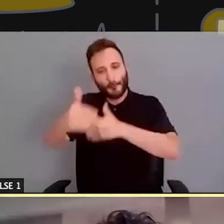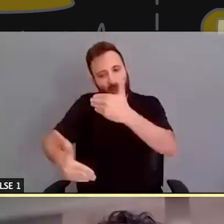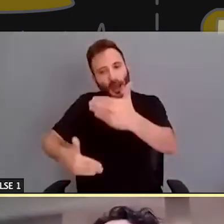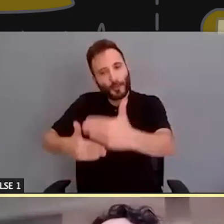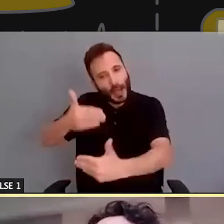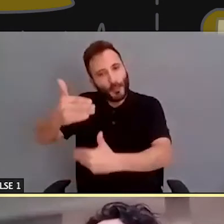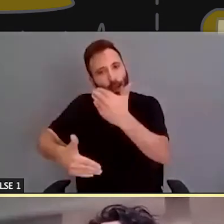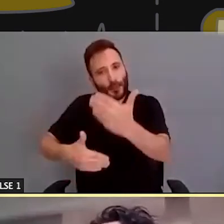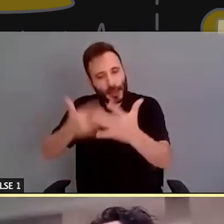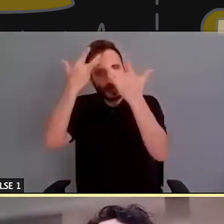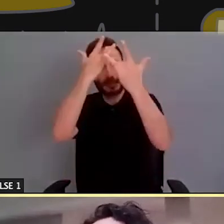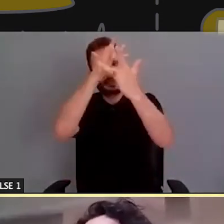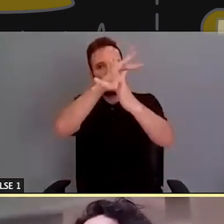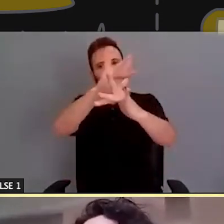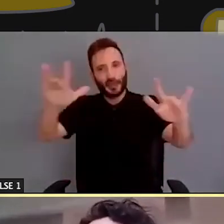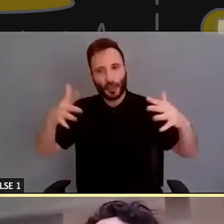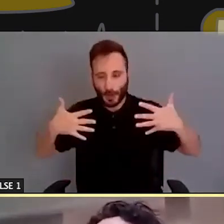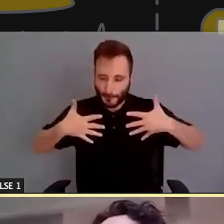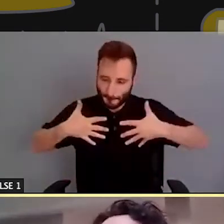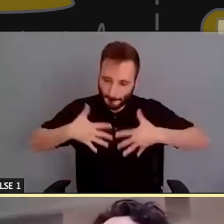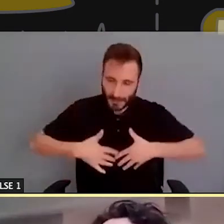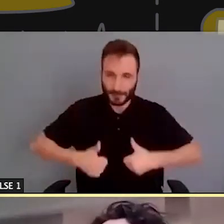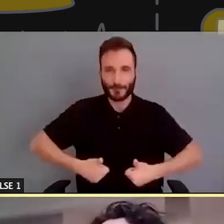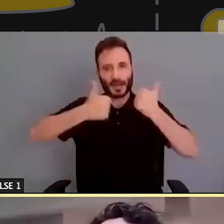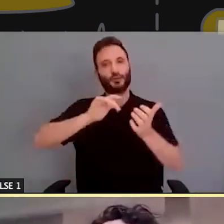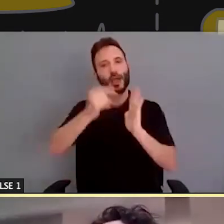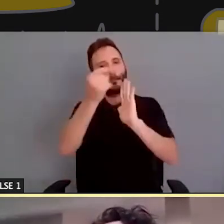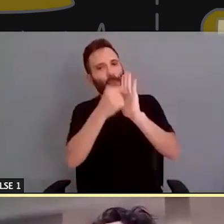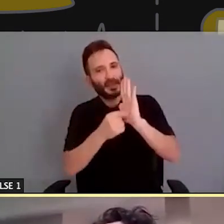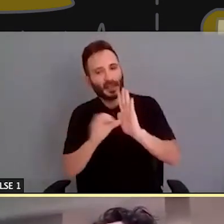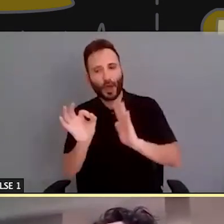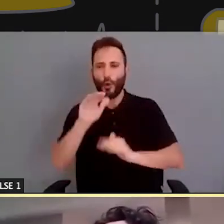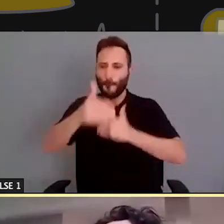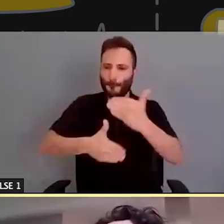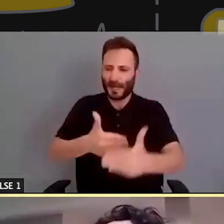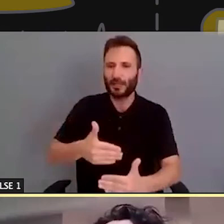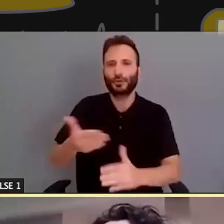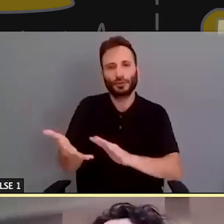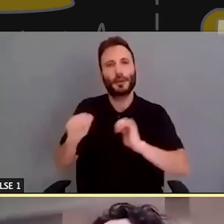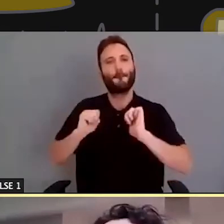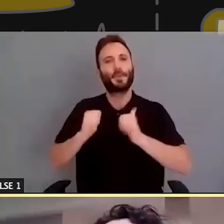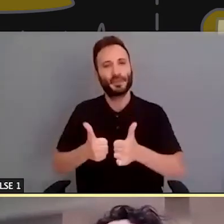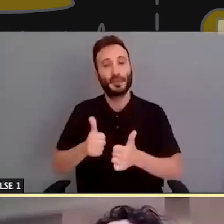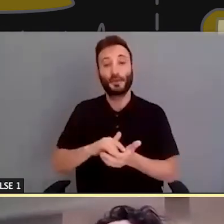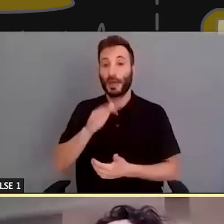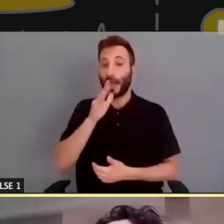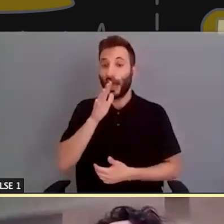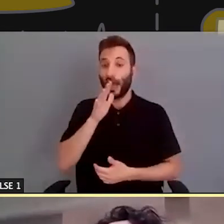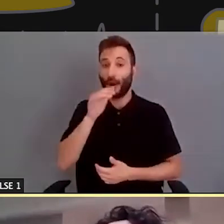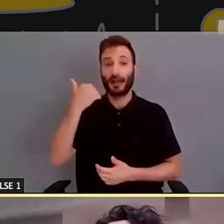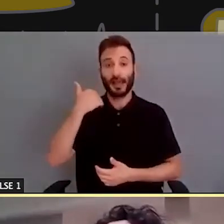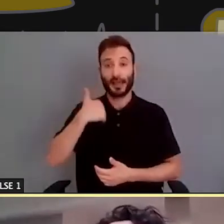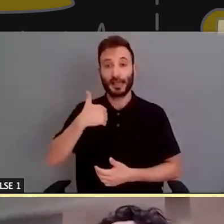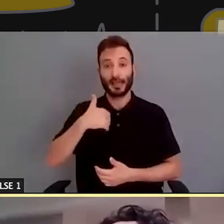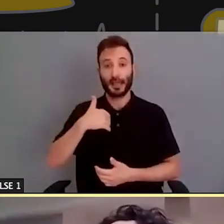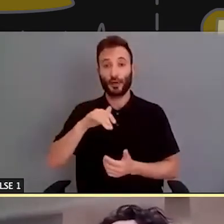a sensibilizarse, a poner unas pequeñas medidas, unos primeros pasos en ese camino, ¿no? Y ahora llega pronto el momento de